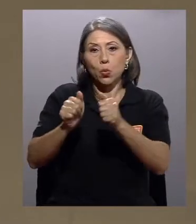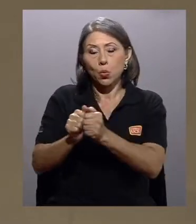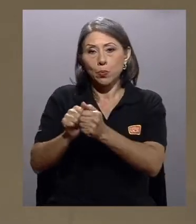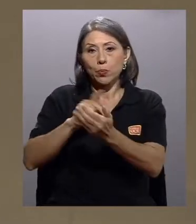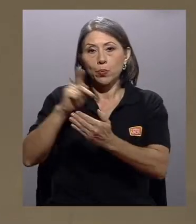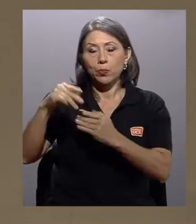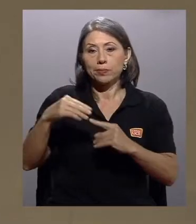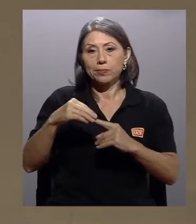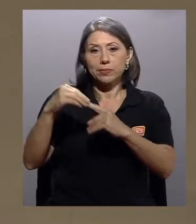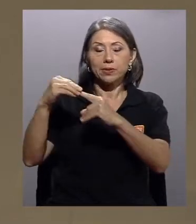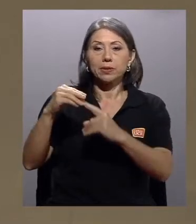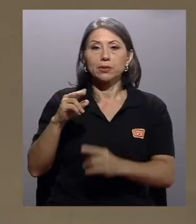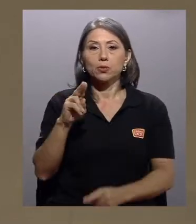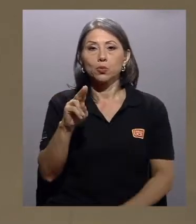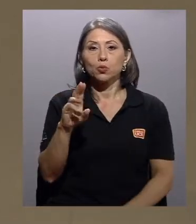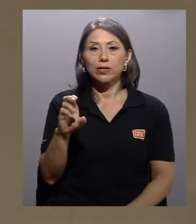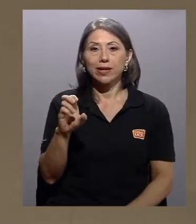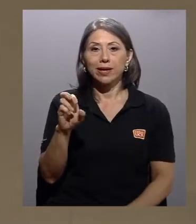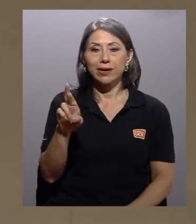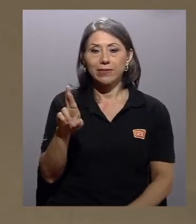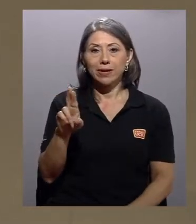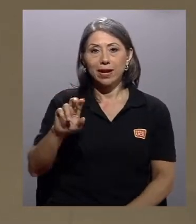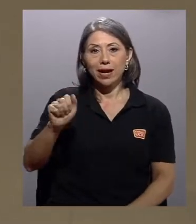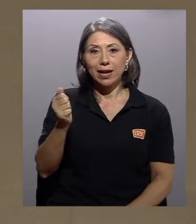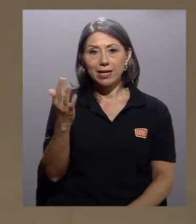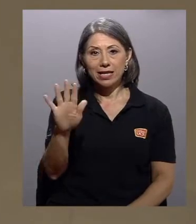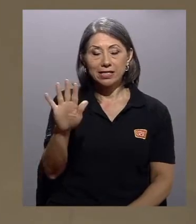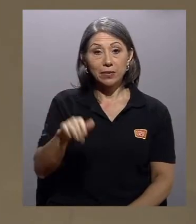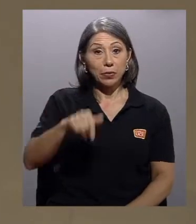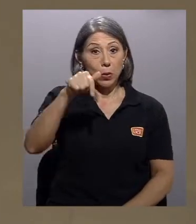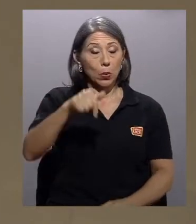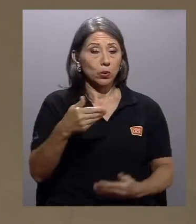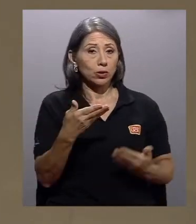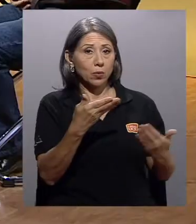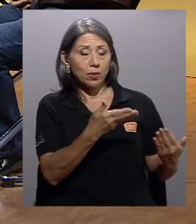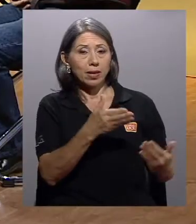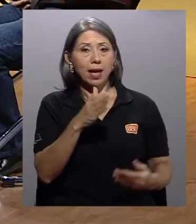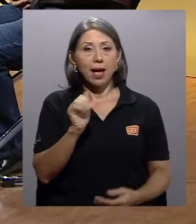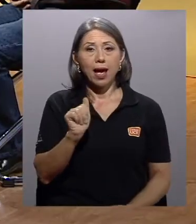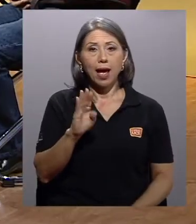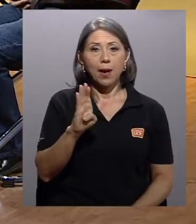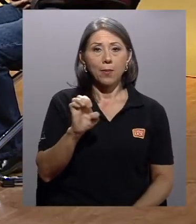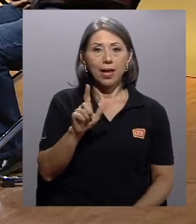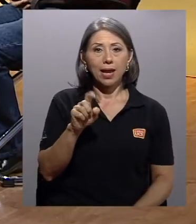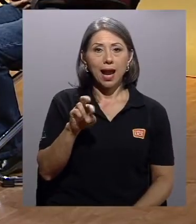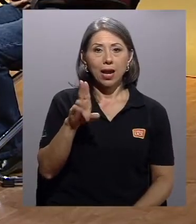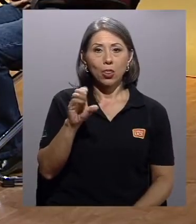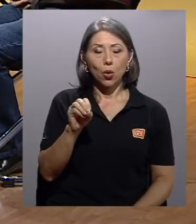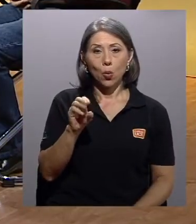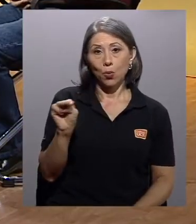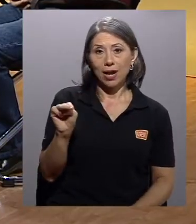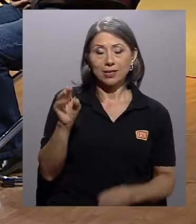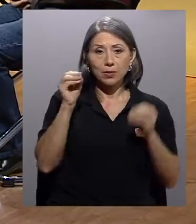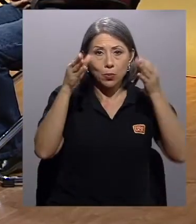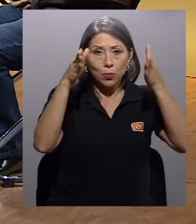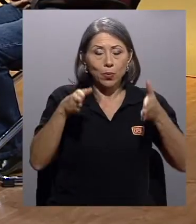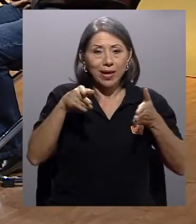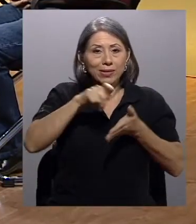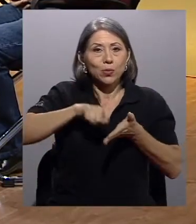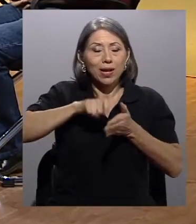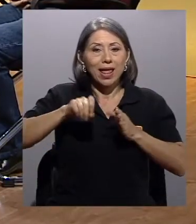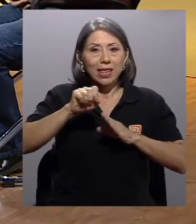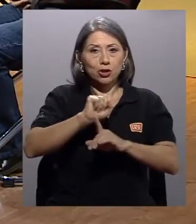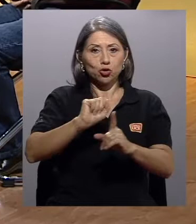en coproducción con especiales UCR de Canal 15. Hoy nos acompaña Abelardo Morales, académico de la